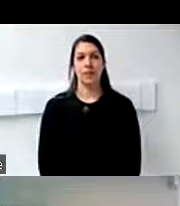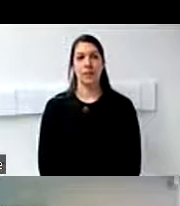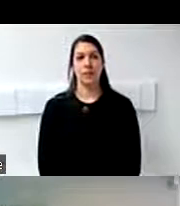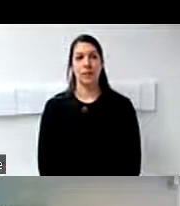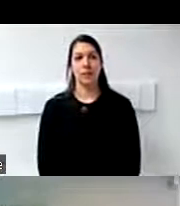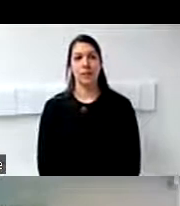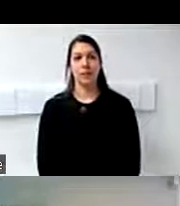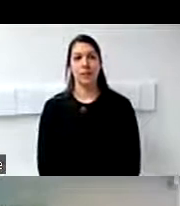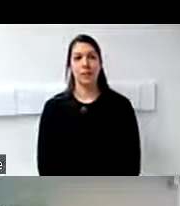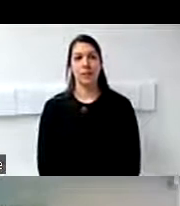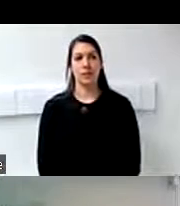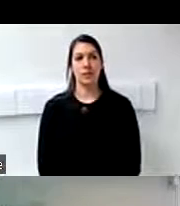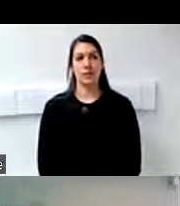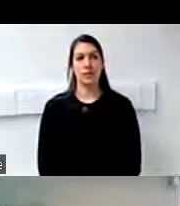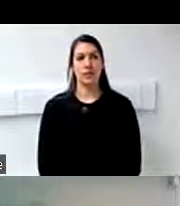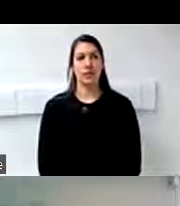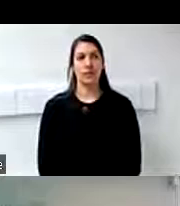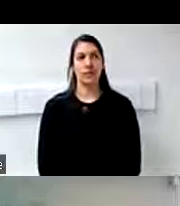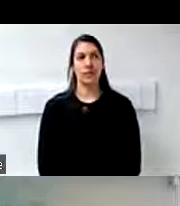Esto.